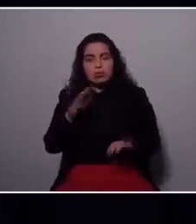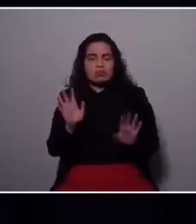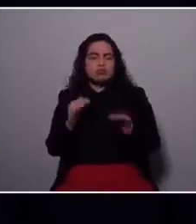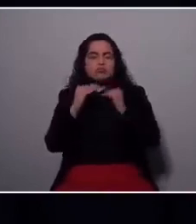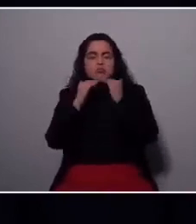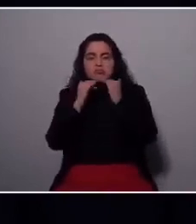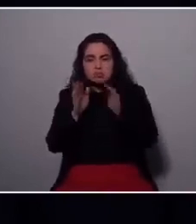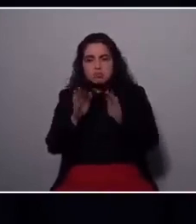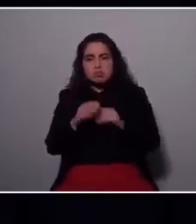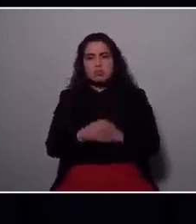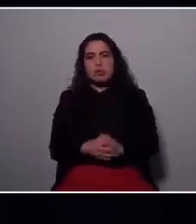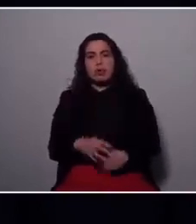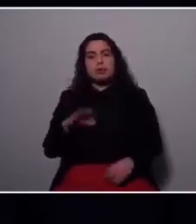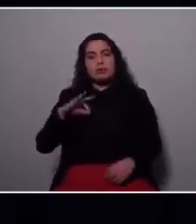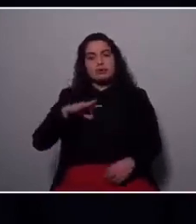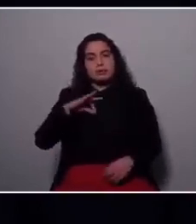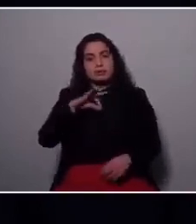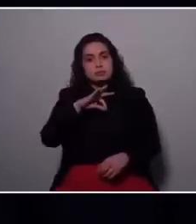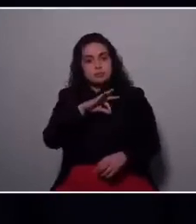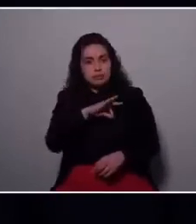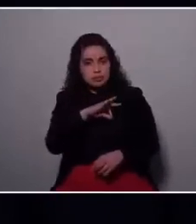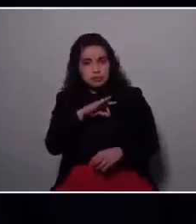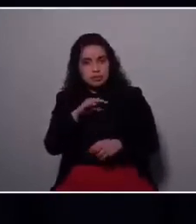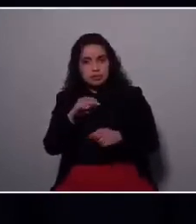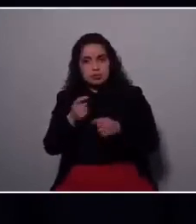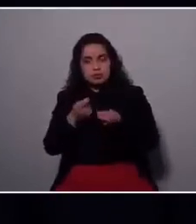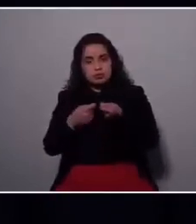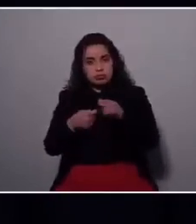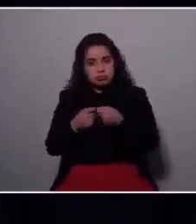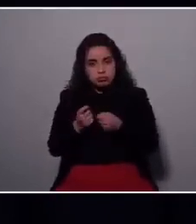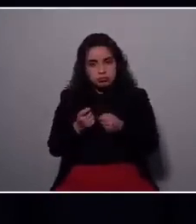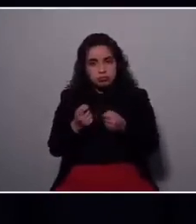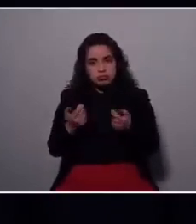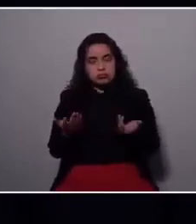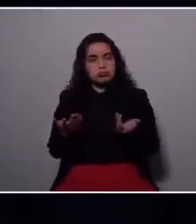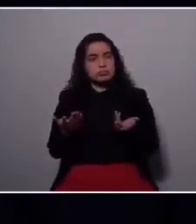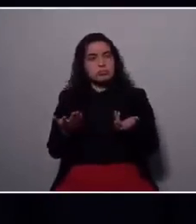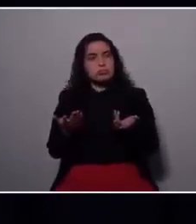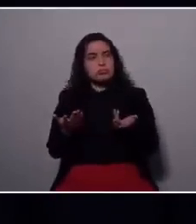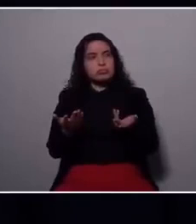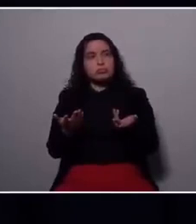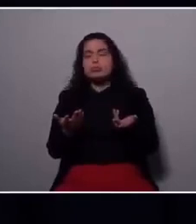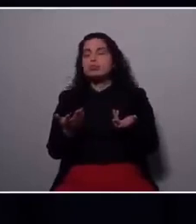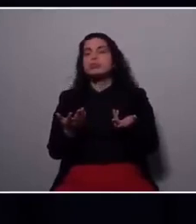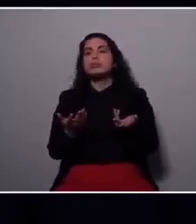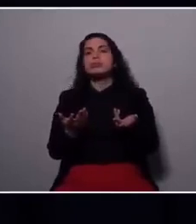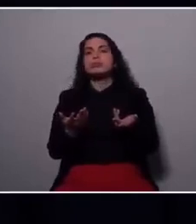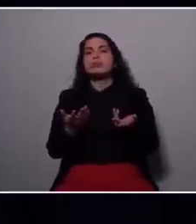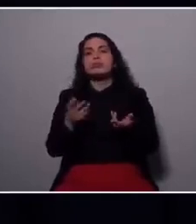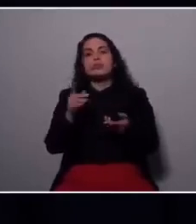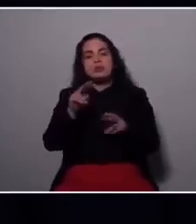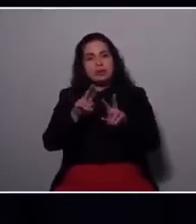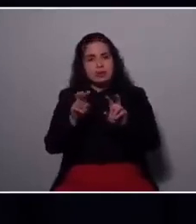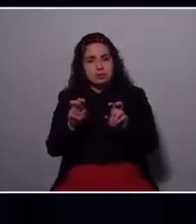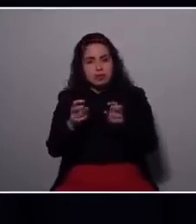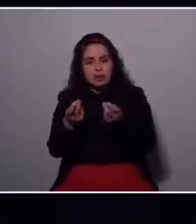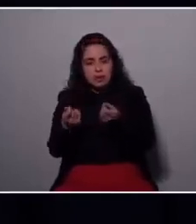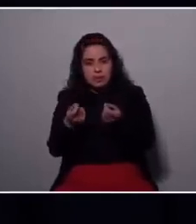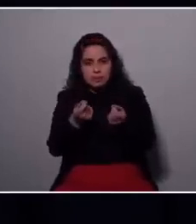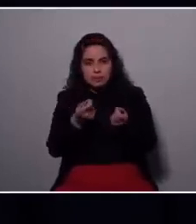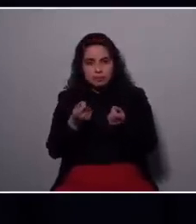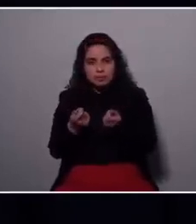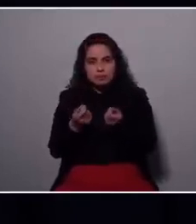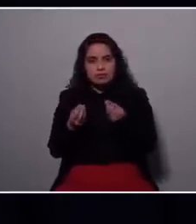Un ministro de Hacienda, yo sé que va a estar mañana acá, pero son los hechos. Un ministro de Hacienda con esas cifras debería estar